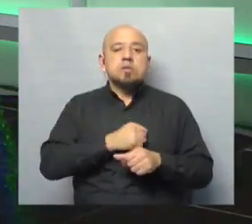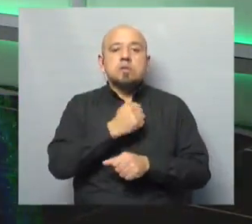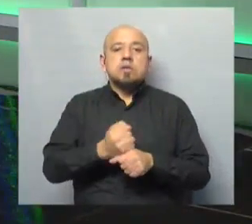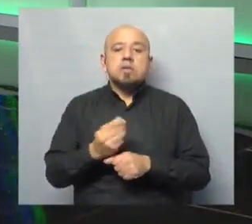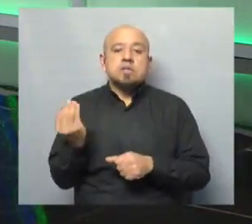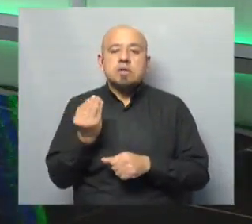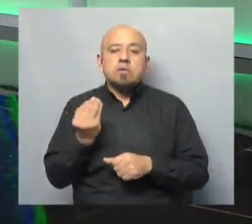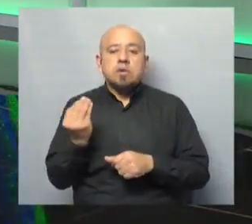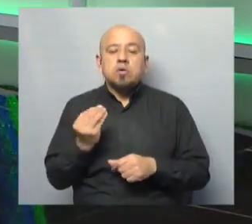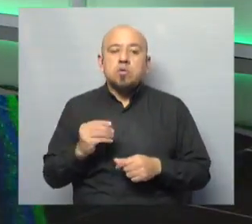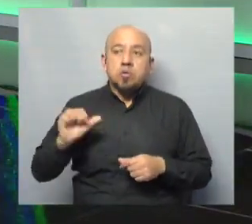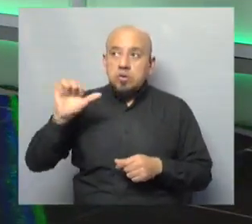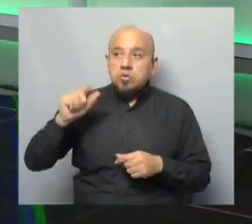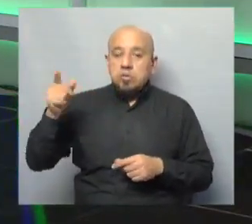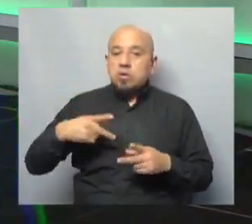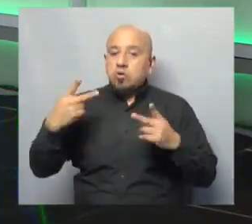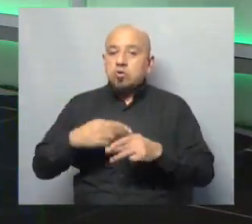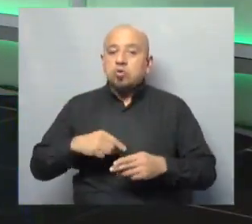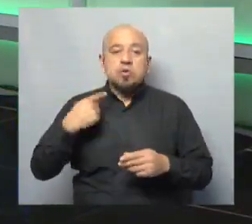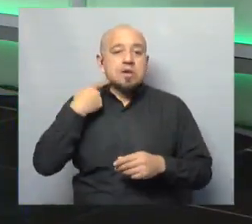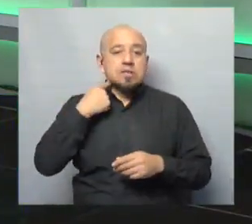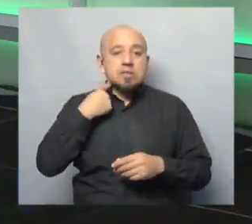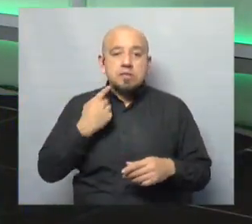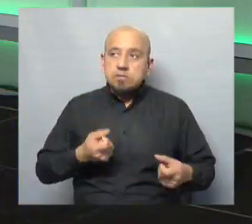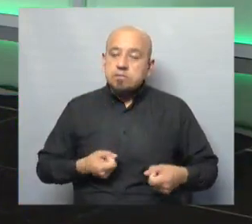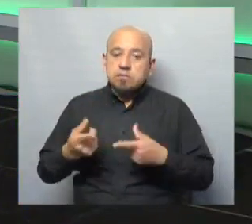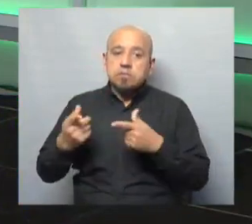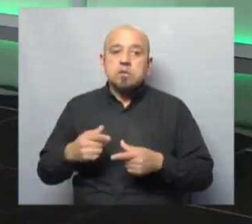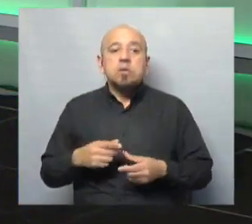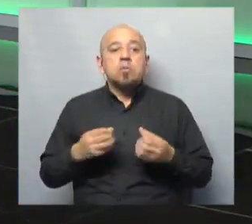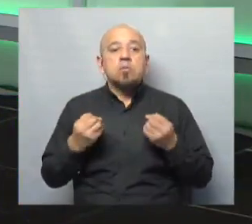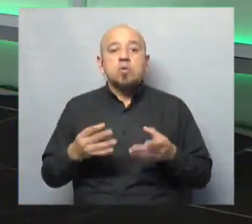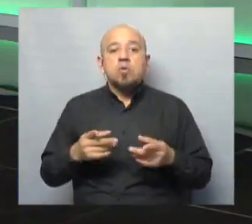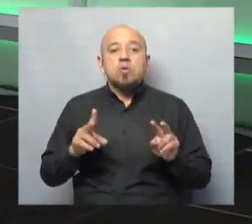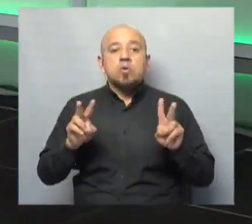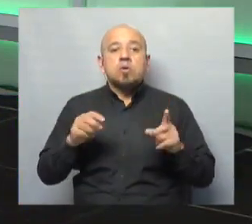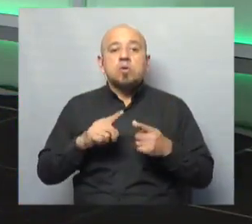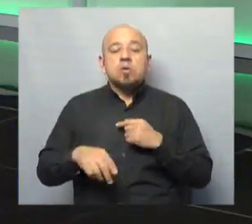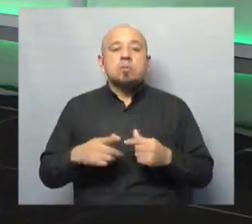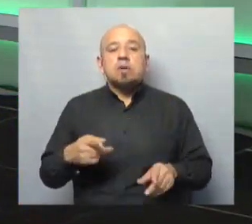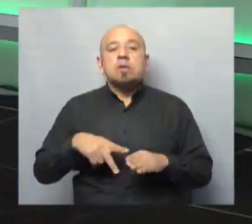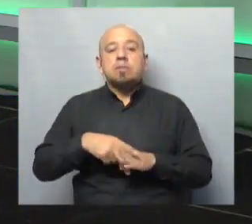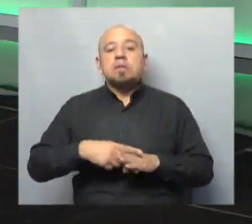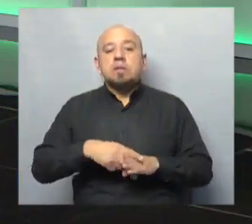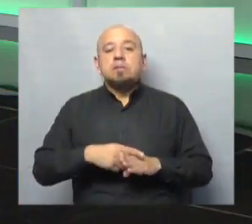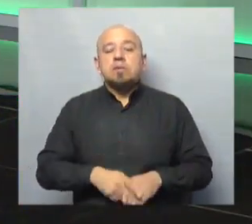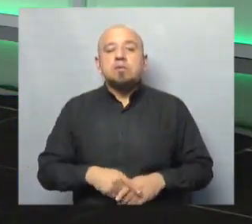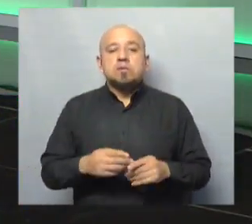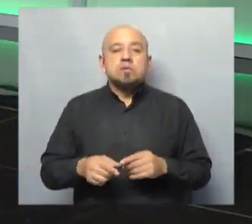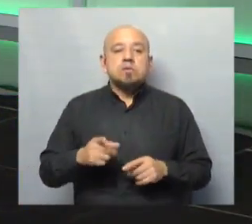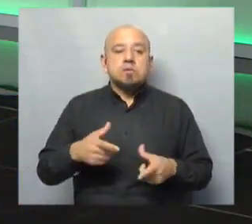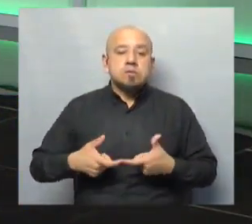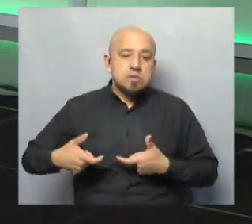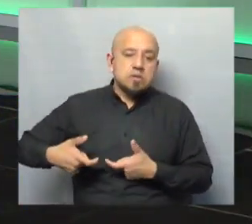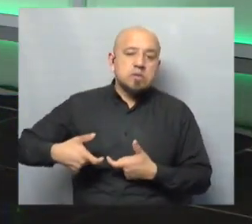ahora lo cierto es que la decisión tiene que ver según los rusos con tareas de mantenimiento para el gasoducto del nord